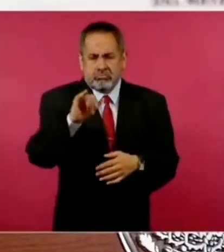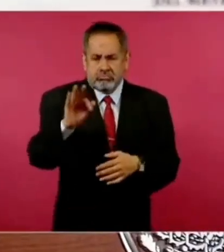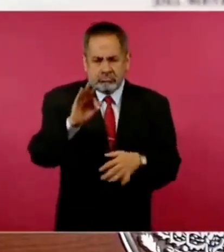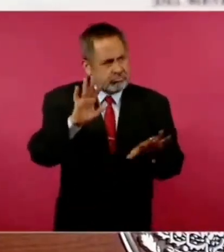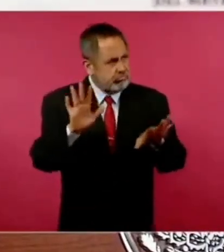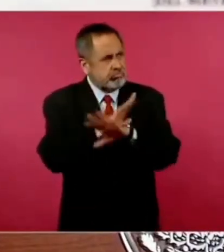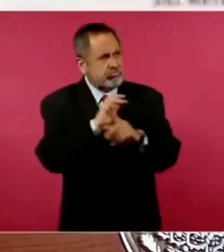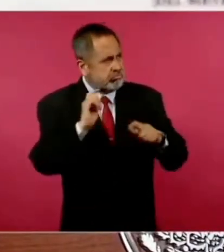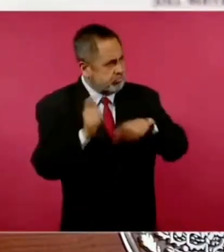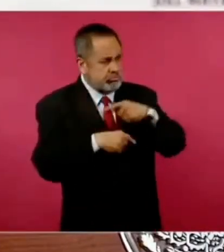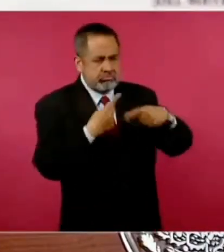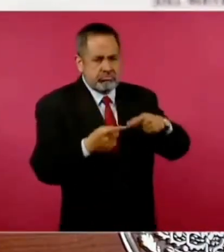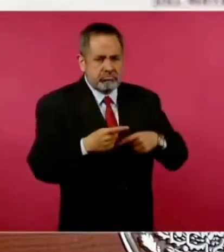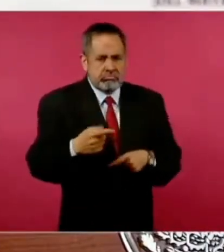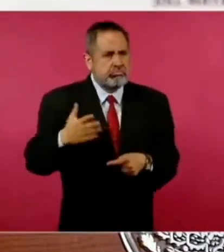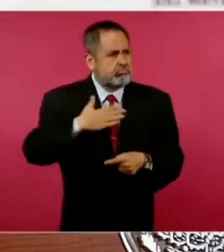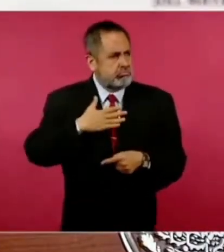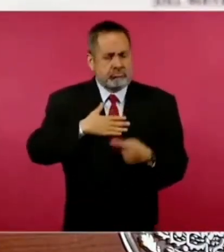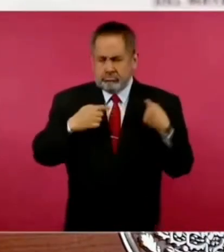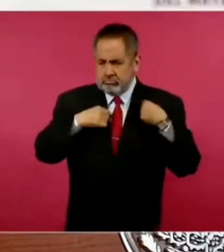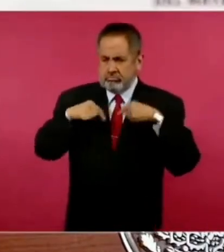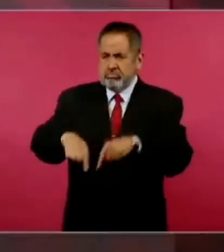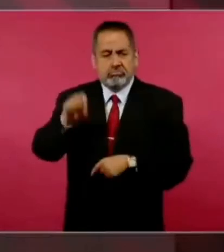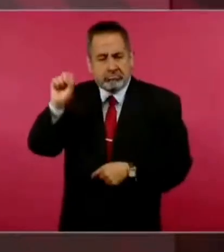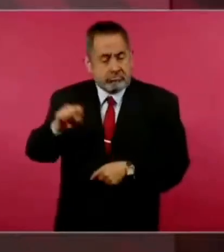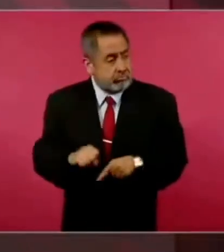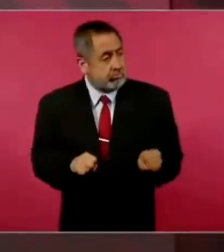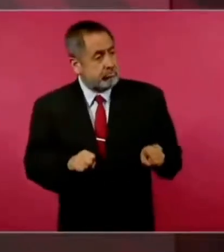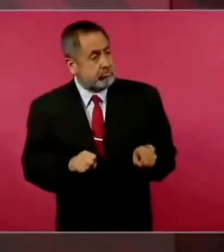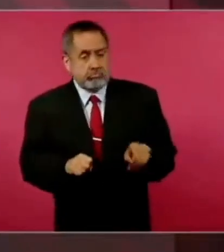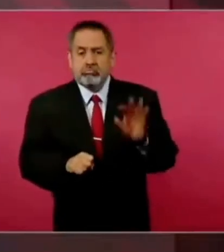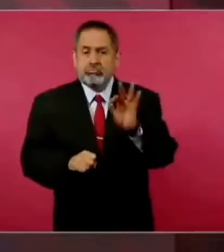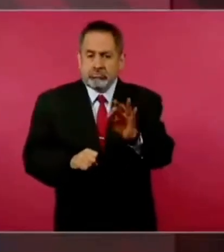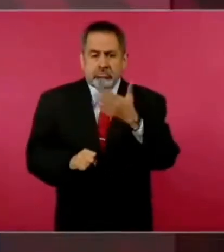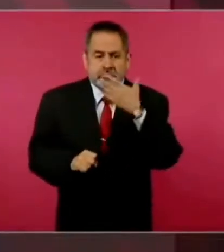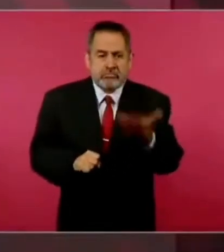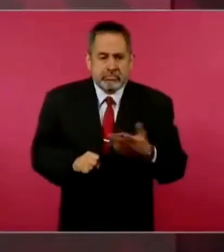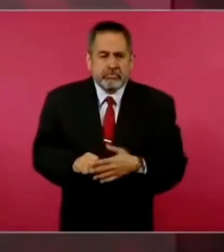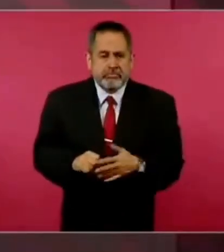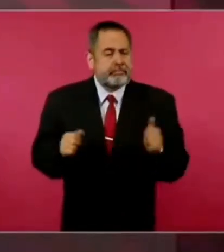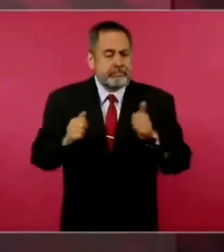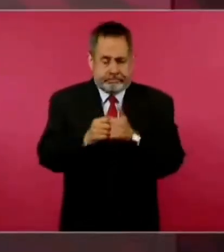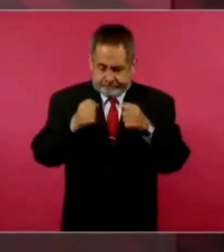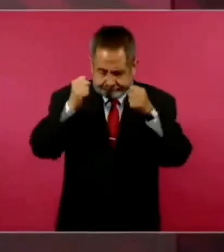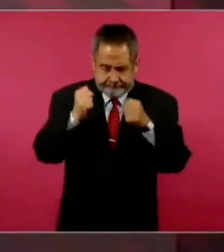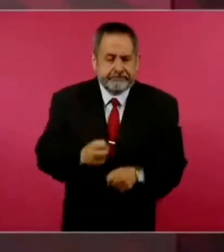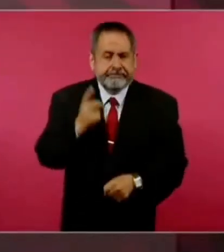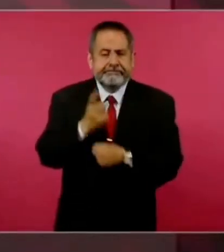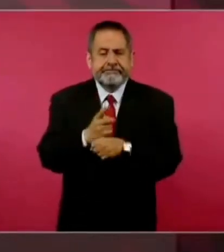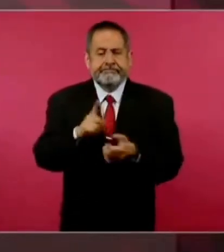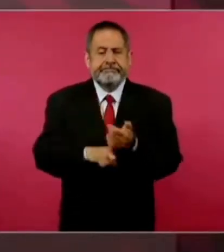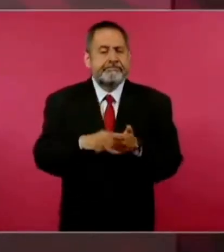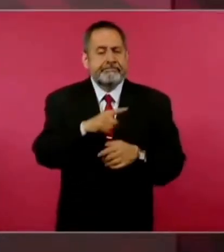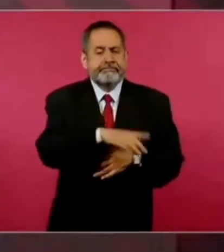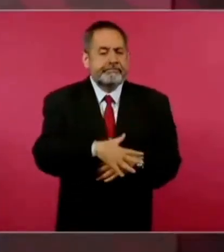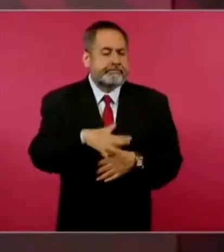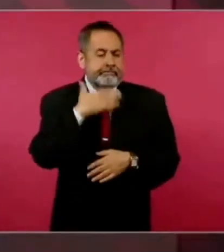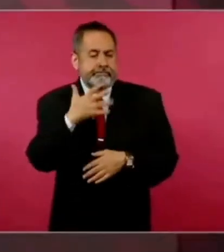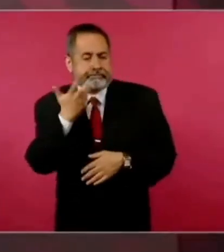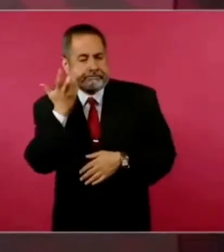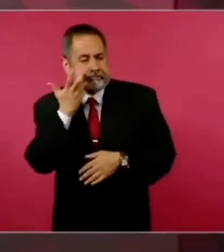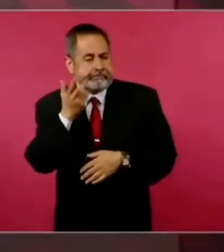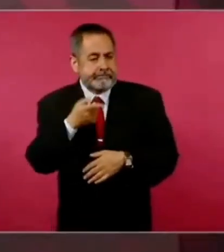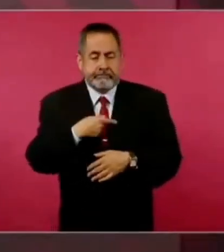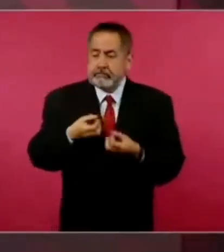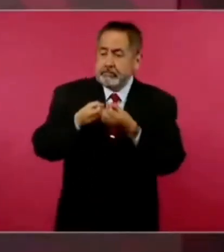y queremos ser tomados en cuenta, queremos que se garantice que no se nos van a afectar nuestros